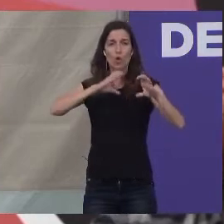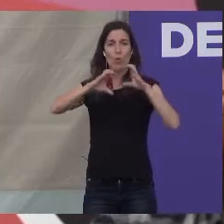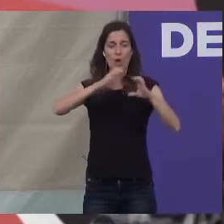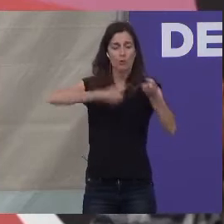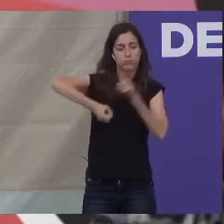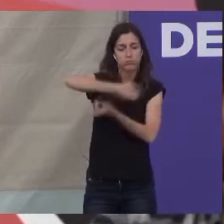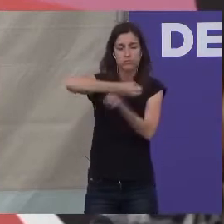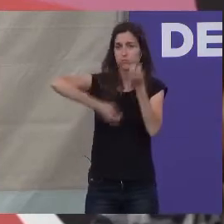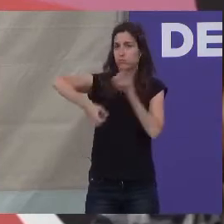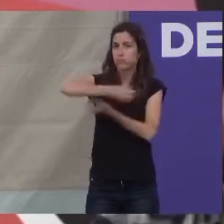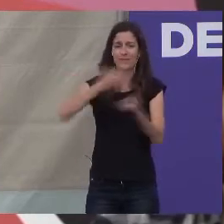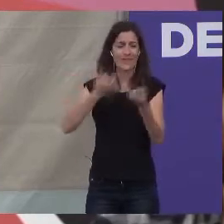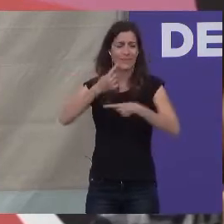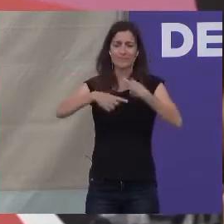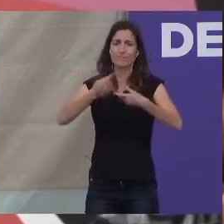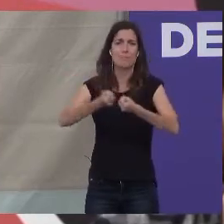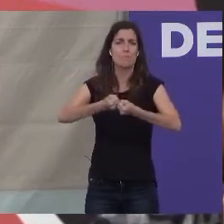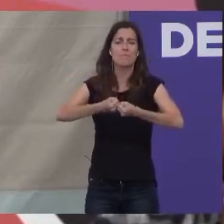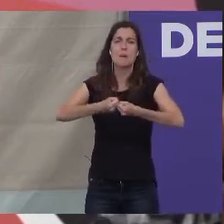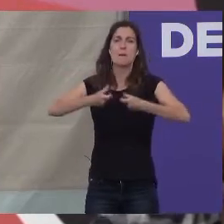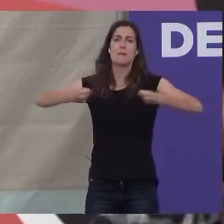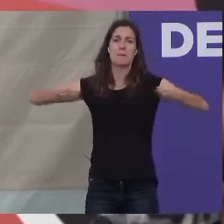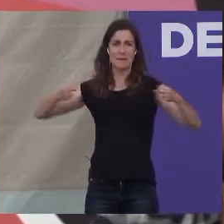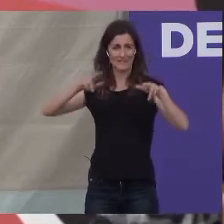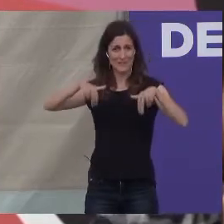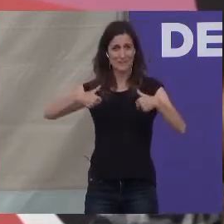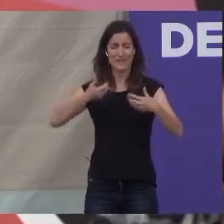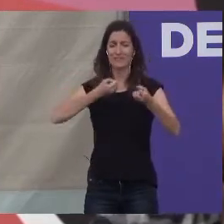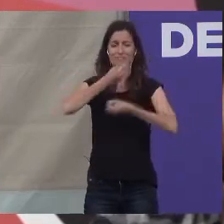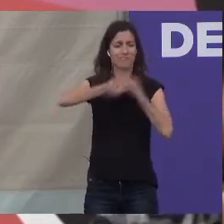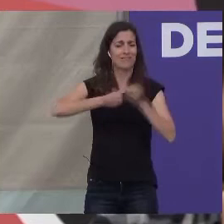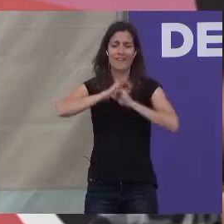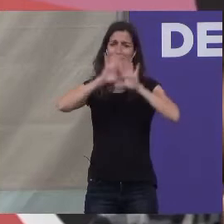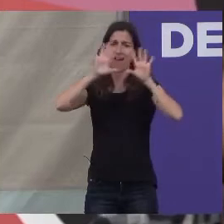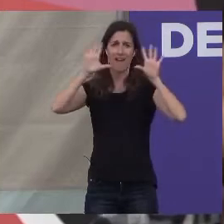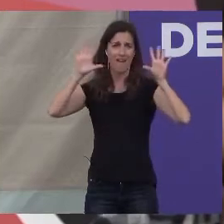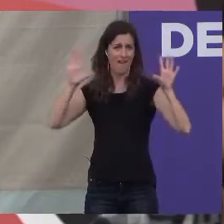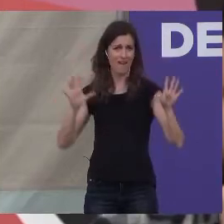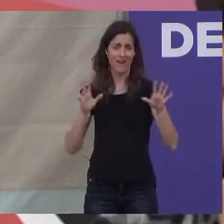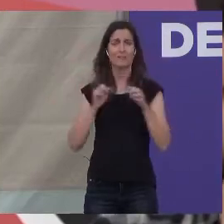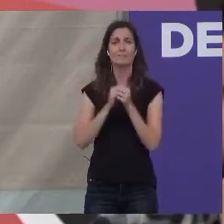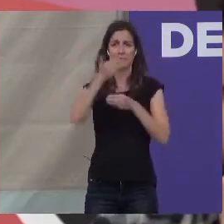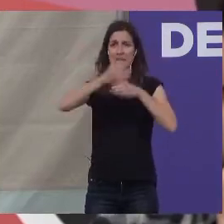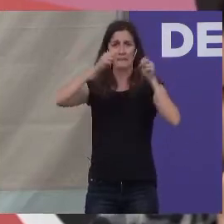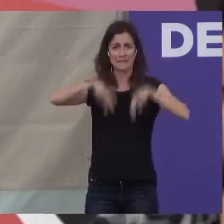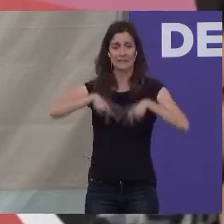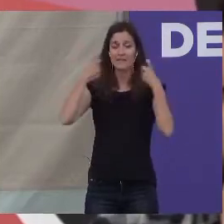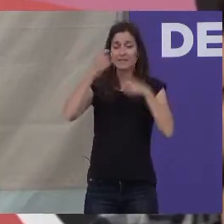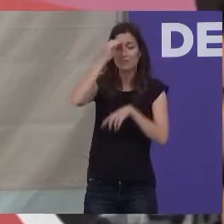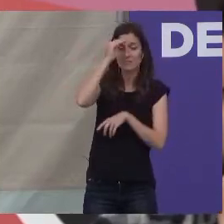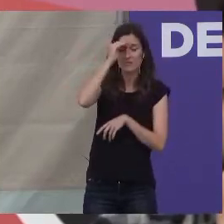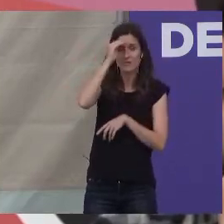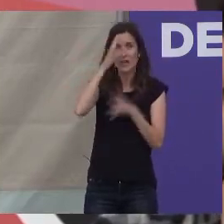debe de ser cada día más amplia y sobre todo mucho más clara y diáfana, intentando escuchar y